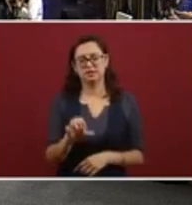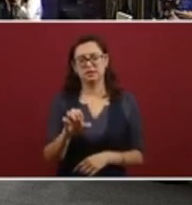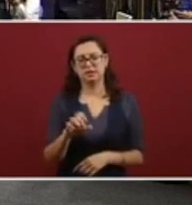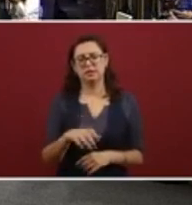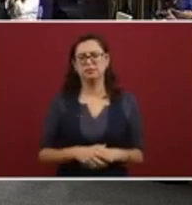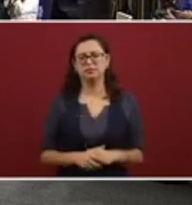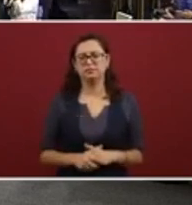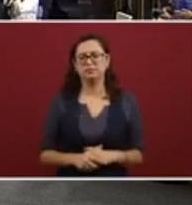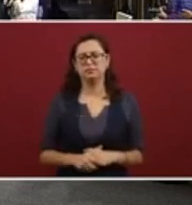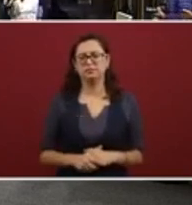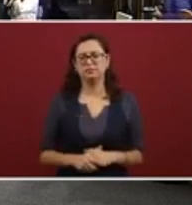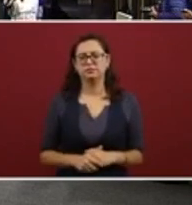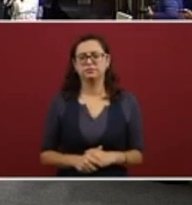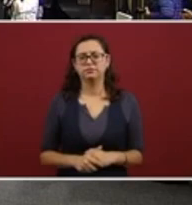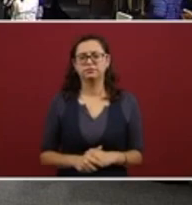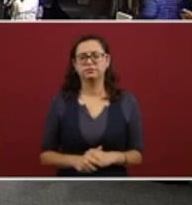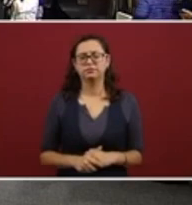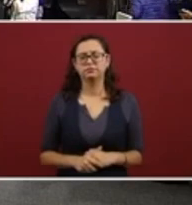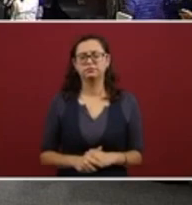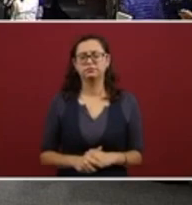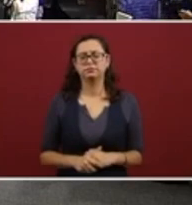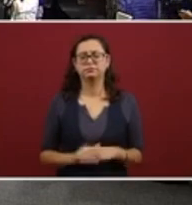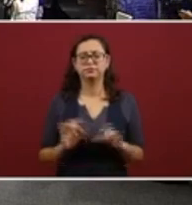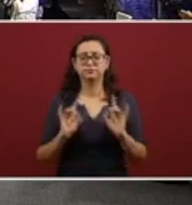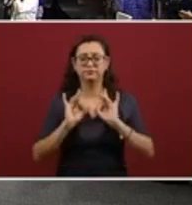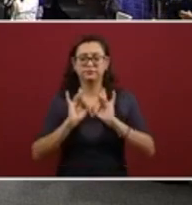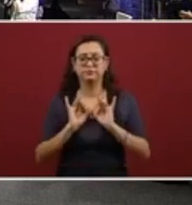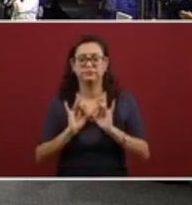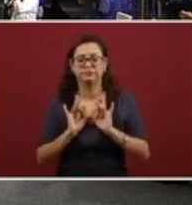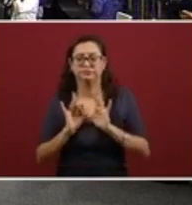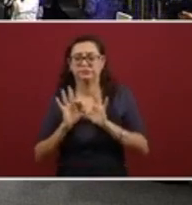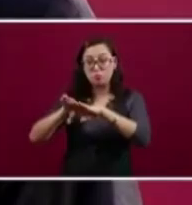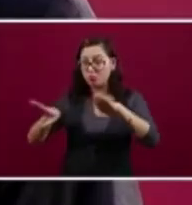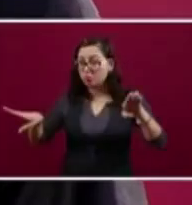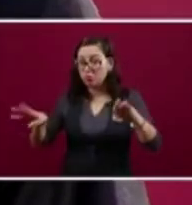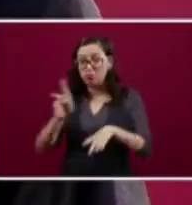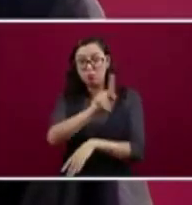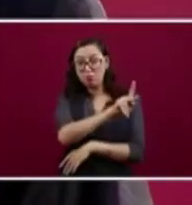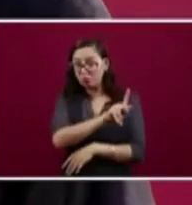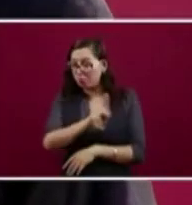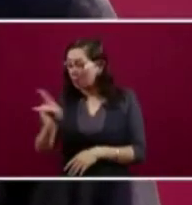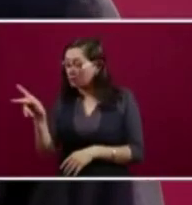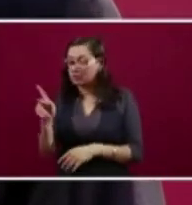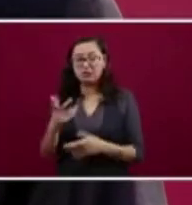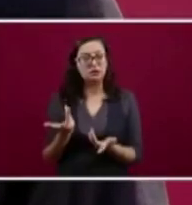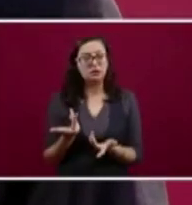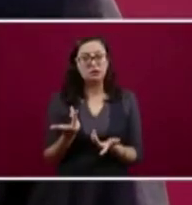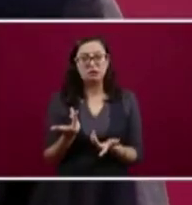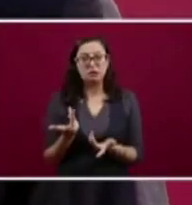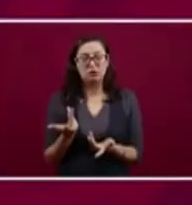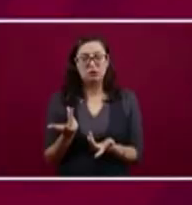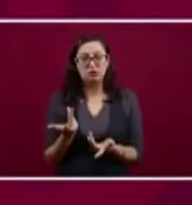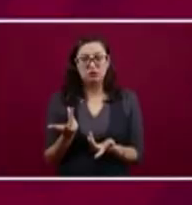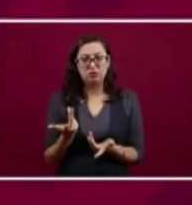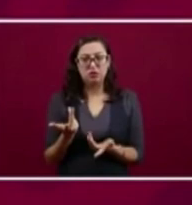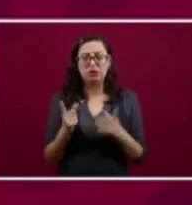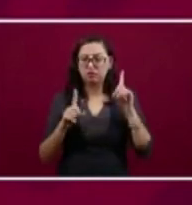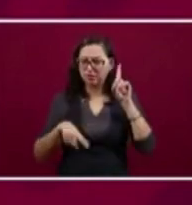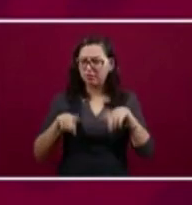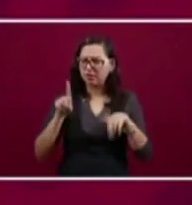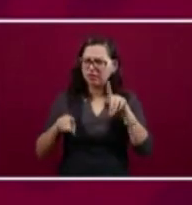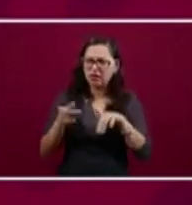Tecnología, enfatizó que se acabarán los lujos y excesos en todo el gobierno federal. Depende de la